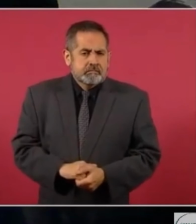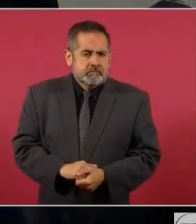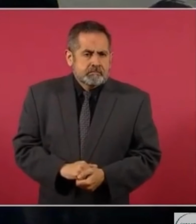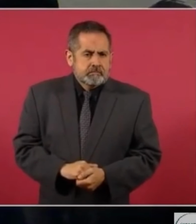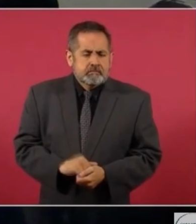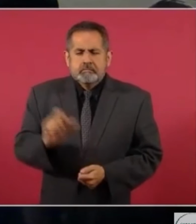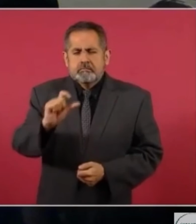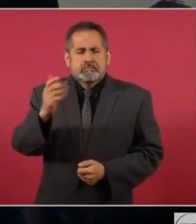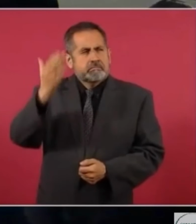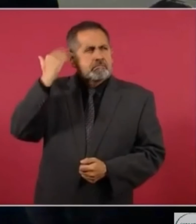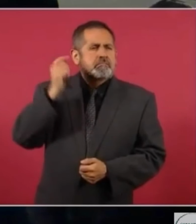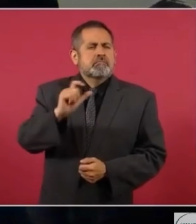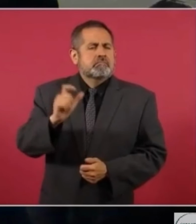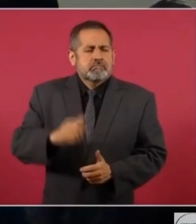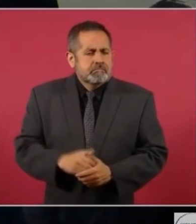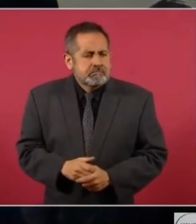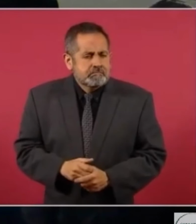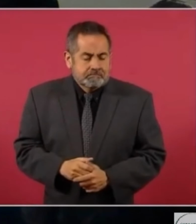sucedía eso?